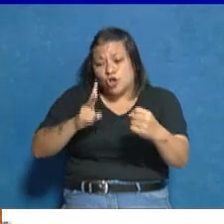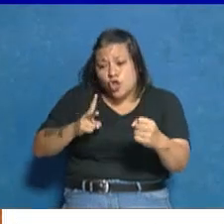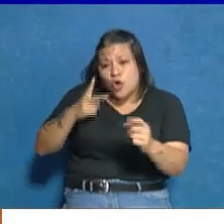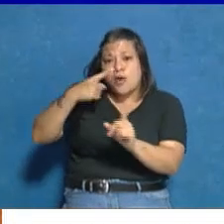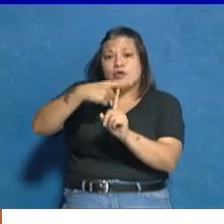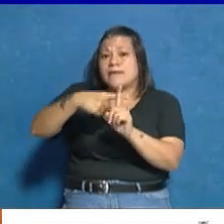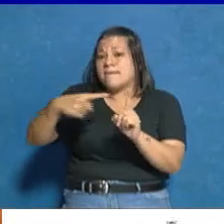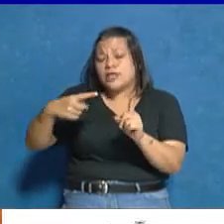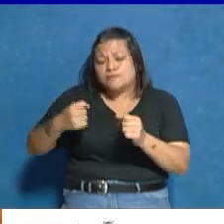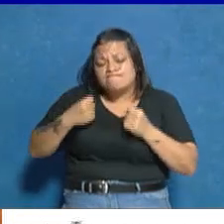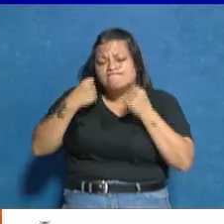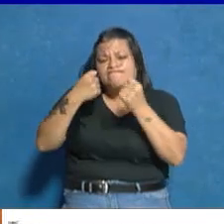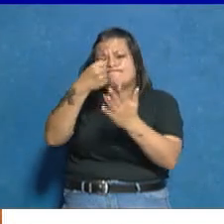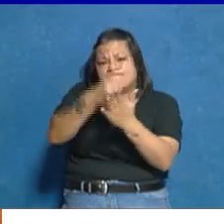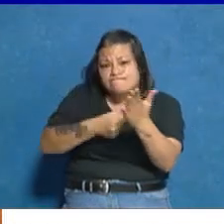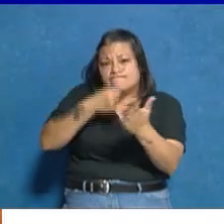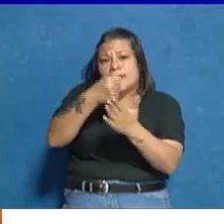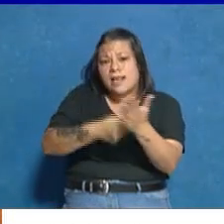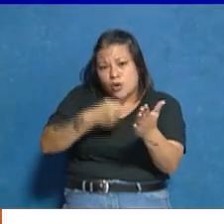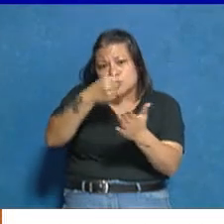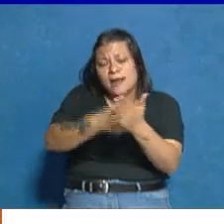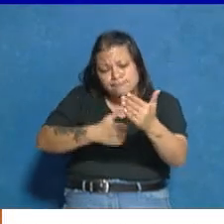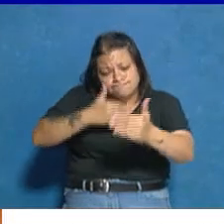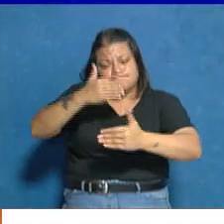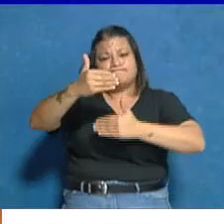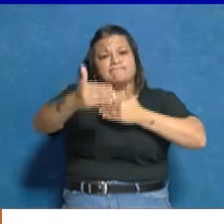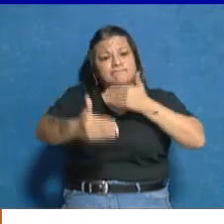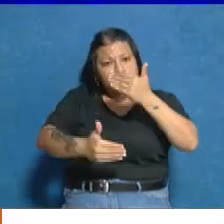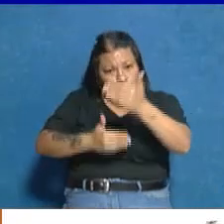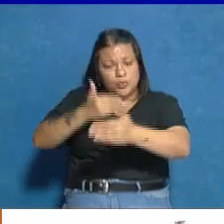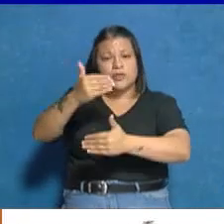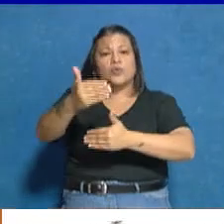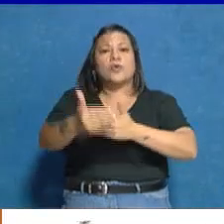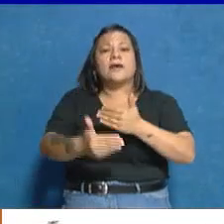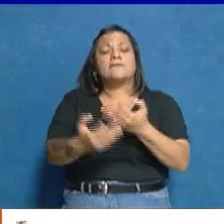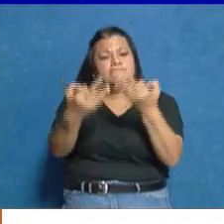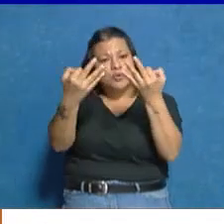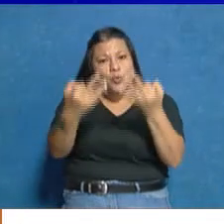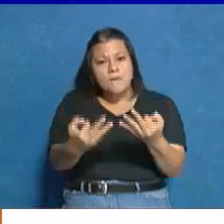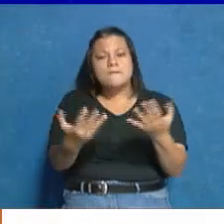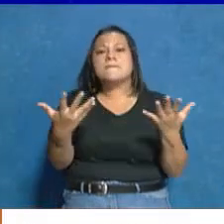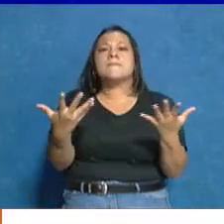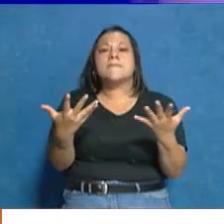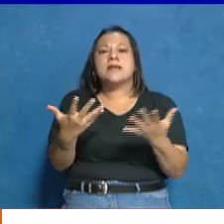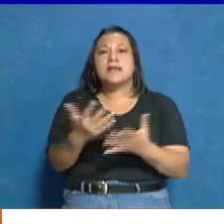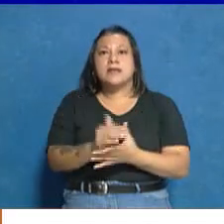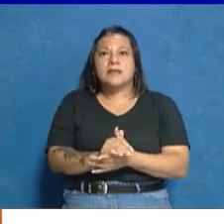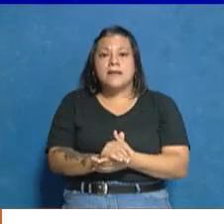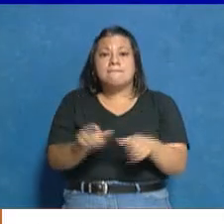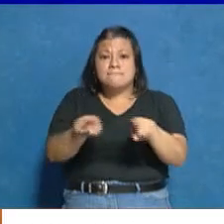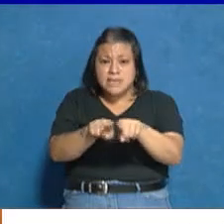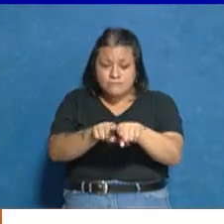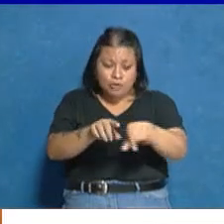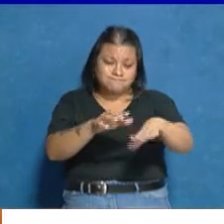2 años y medio para poder remontarla, para poder cumplir otro milagro como lo hice con la